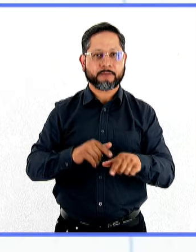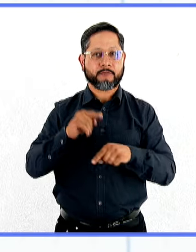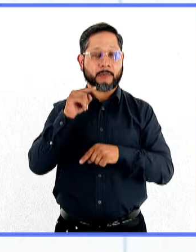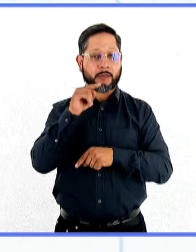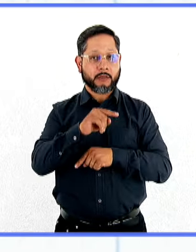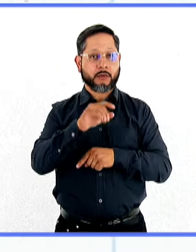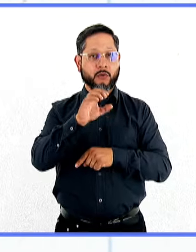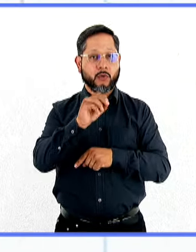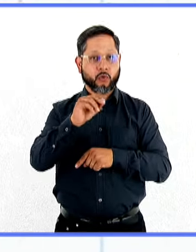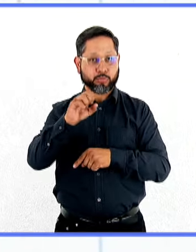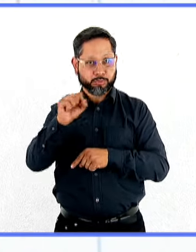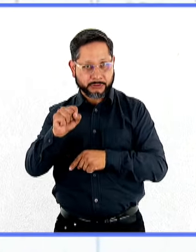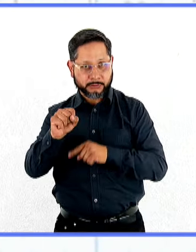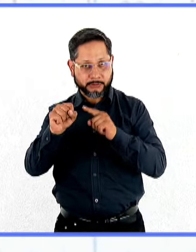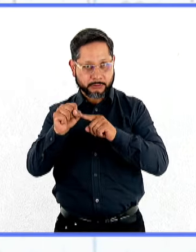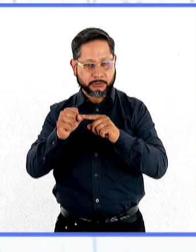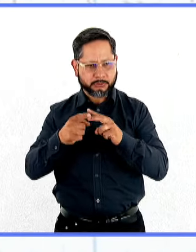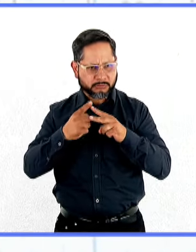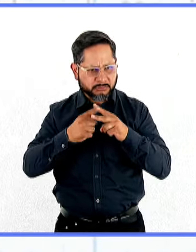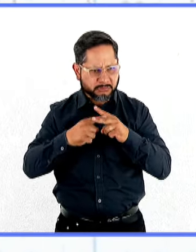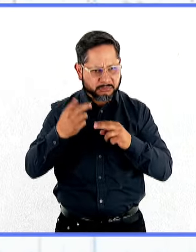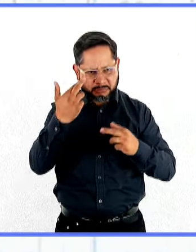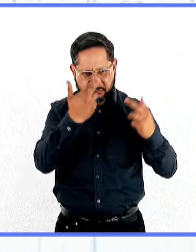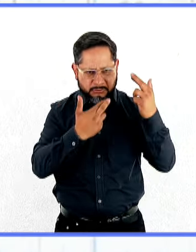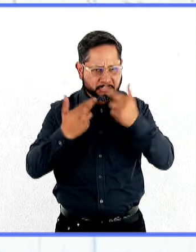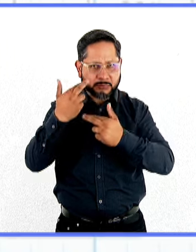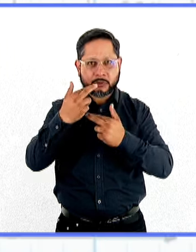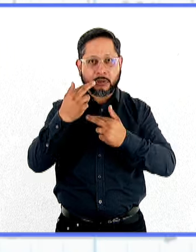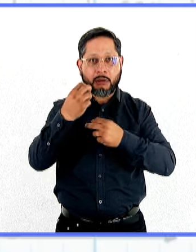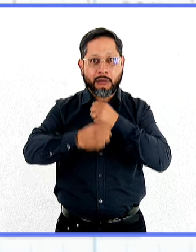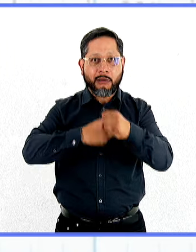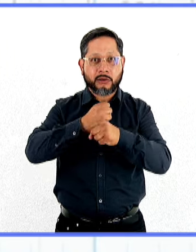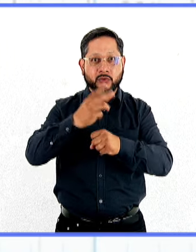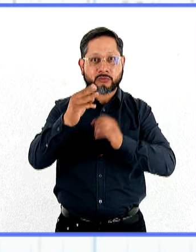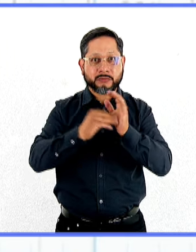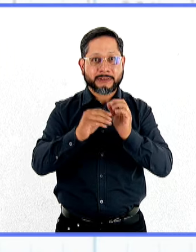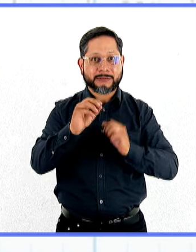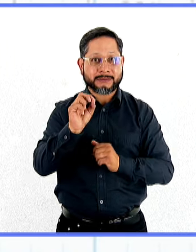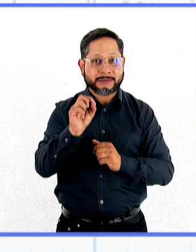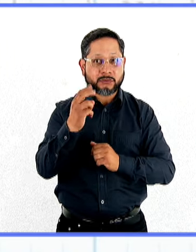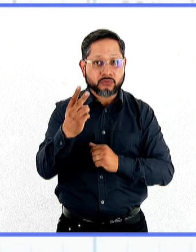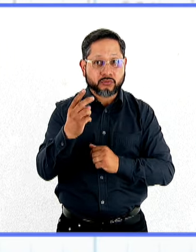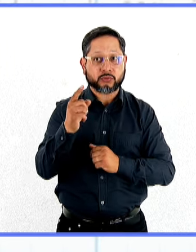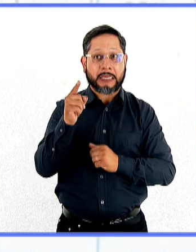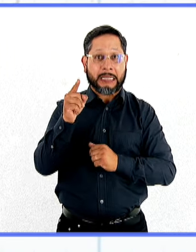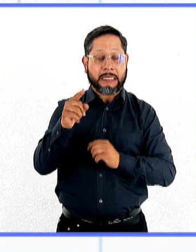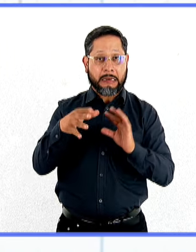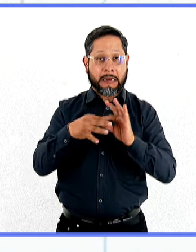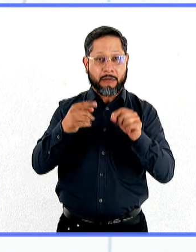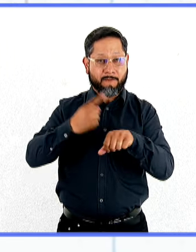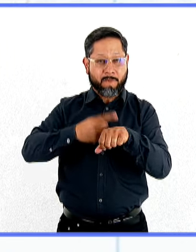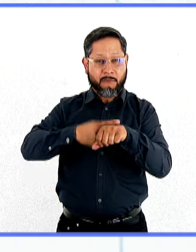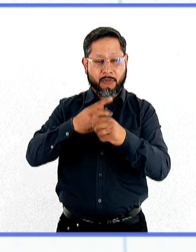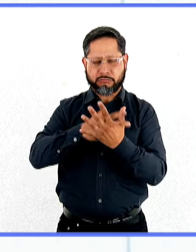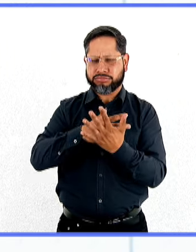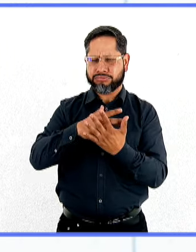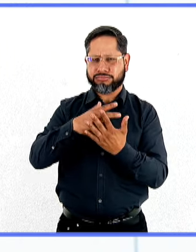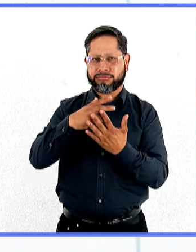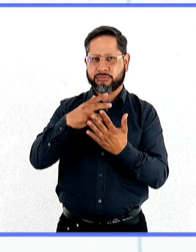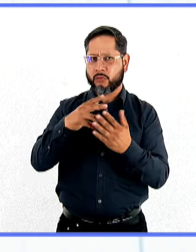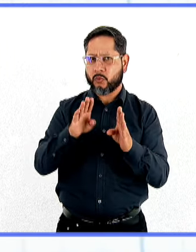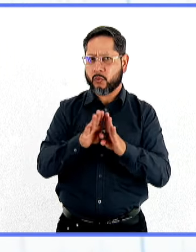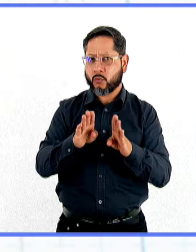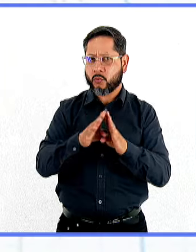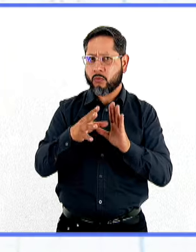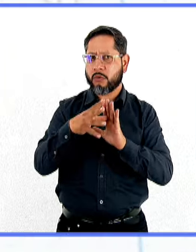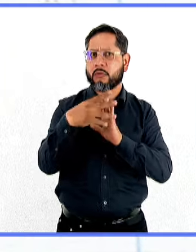Organización Mundial de la Salud en 2022 la padecieron 10.6 millones de personas en el mundo que la principal vía de transmisión